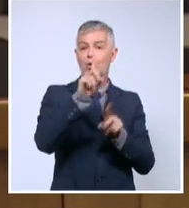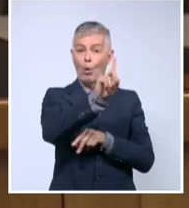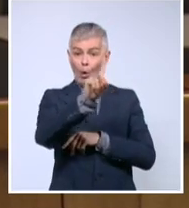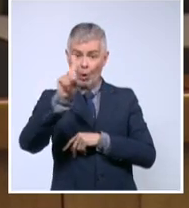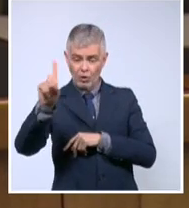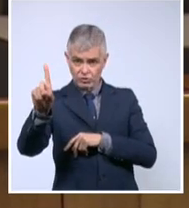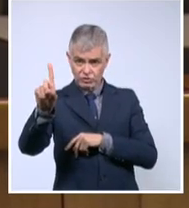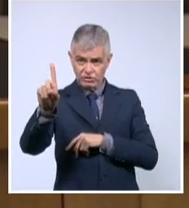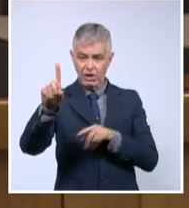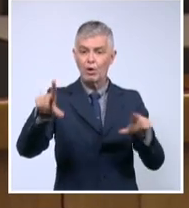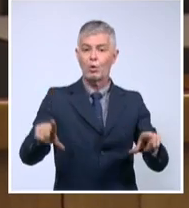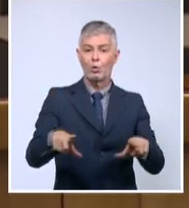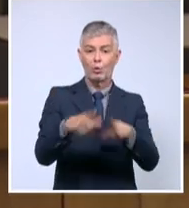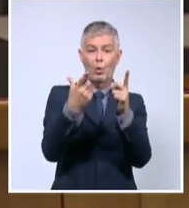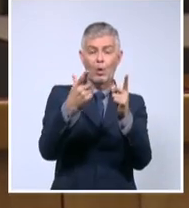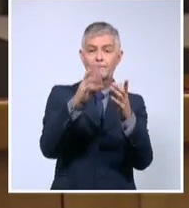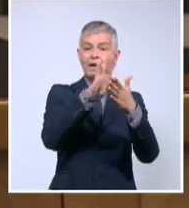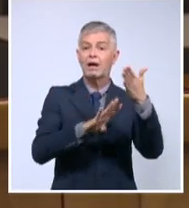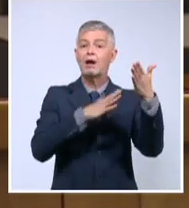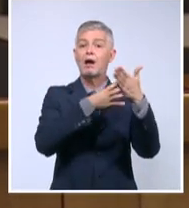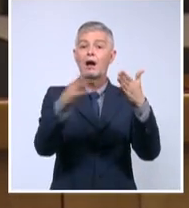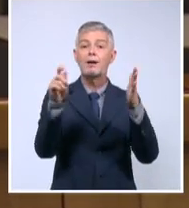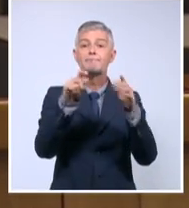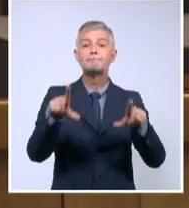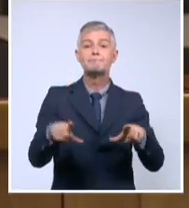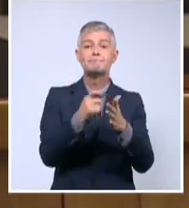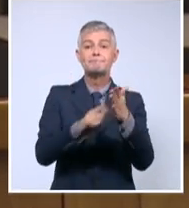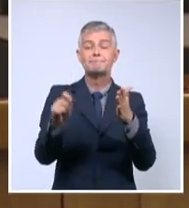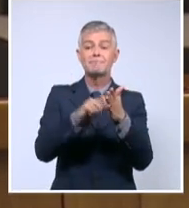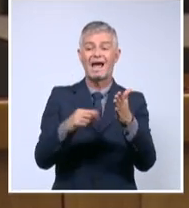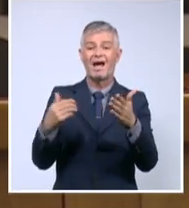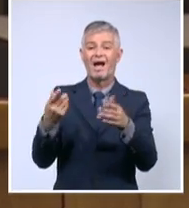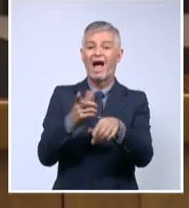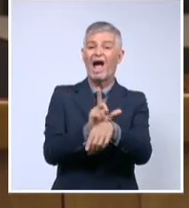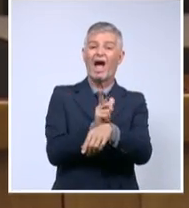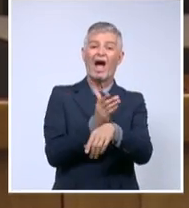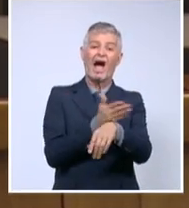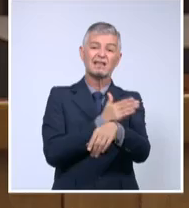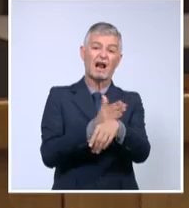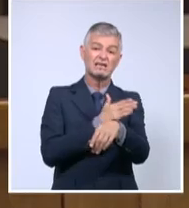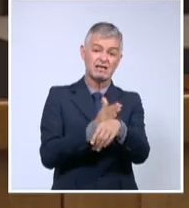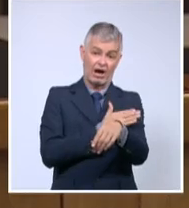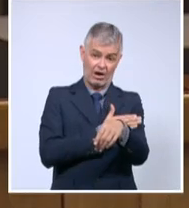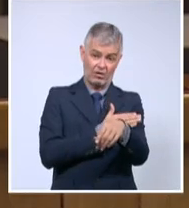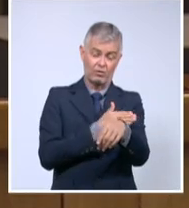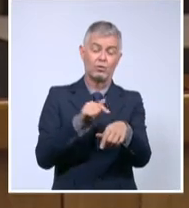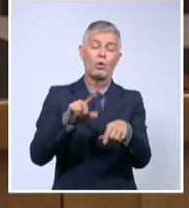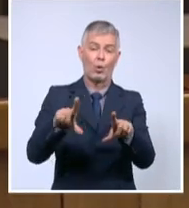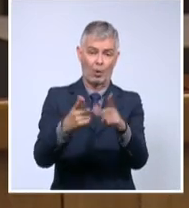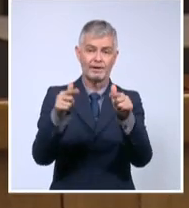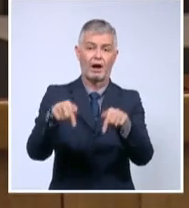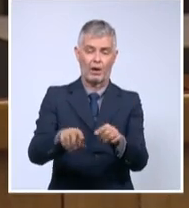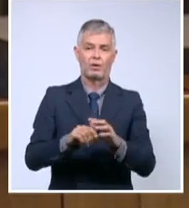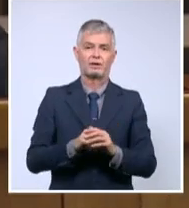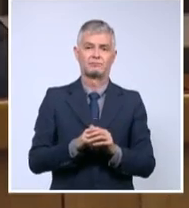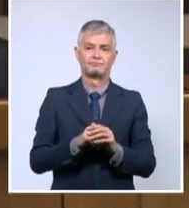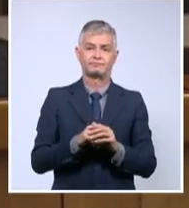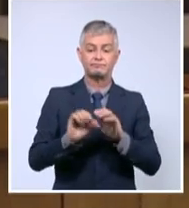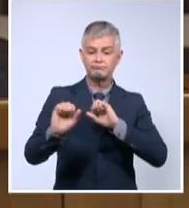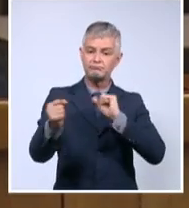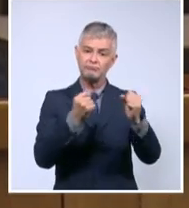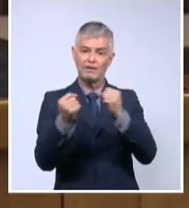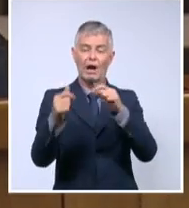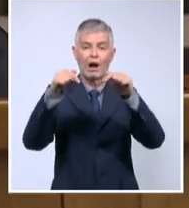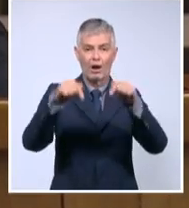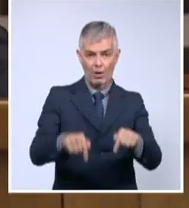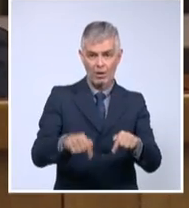del cronograma trazado, lo que demuestra también el esfuerzo realizado en esta actividad. El reajuste ahora